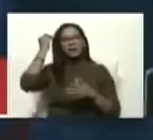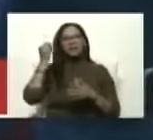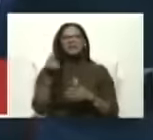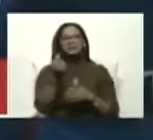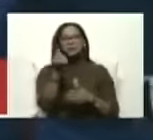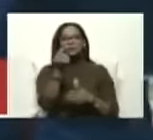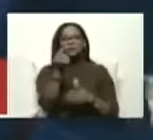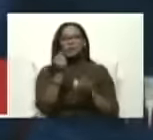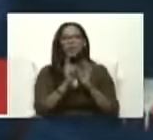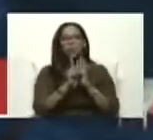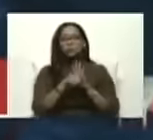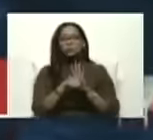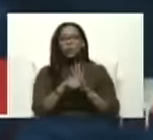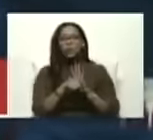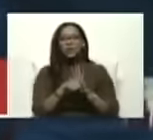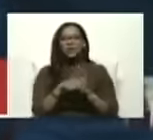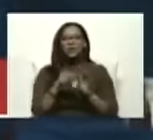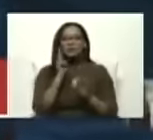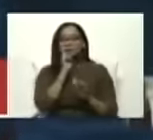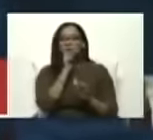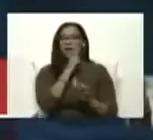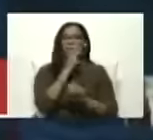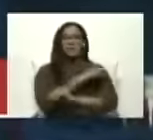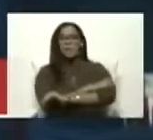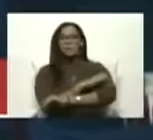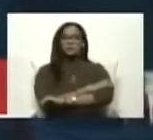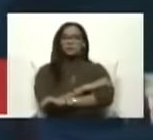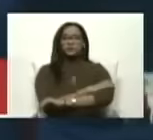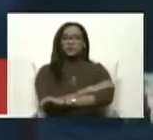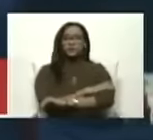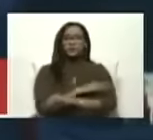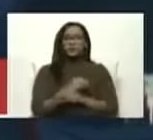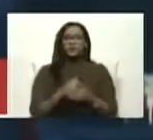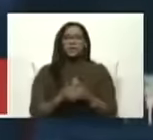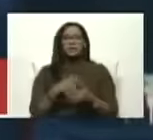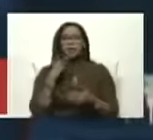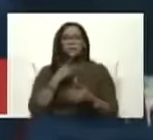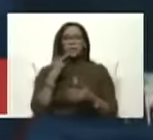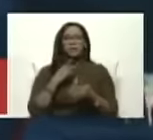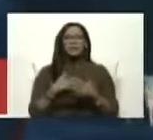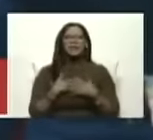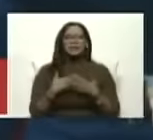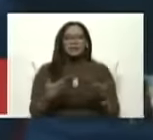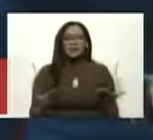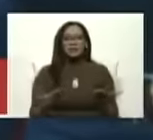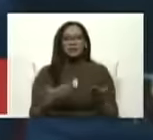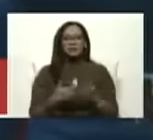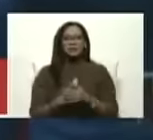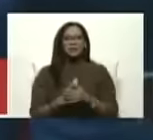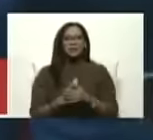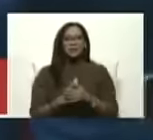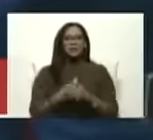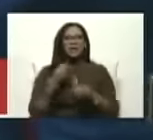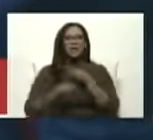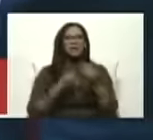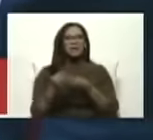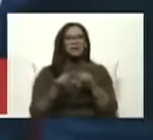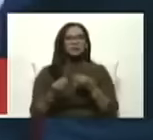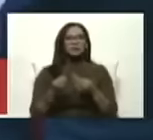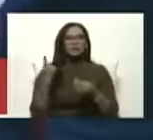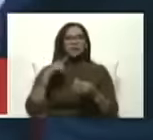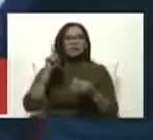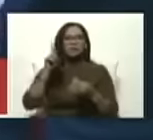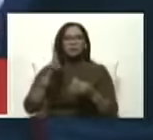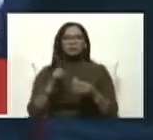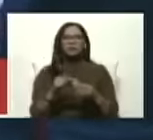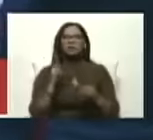un segundo que esos apellidos, que esa vieja clase política entreguista, que lo único que han hecho, incluso desde